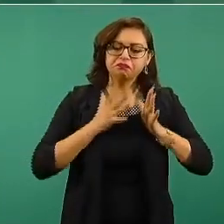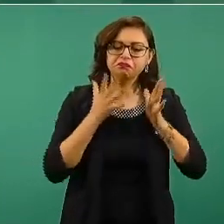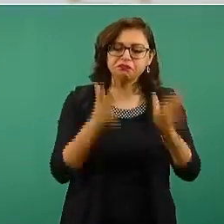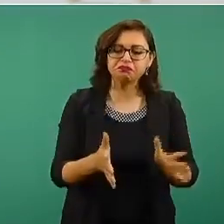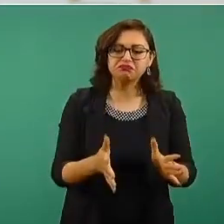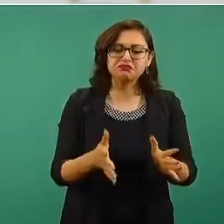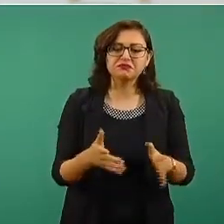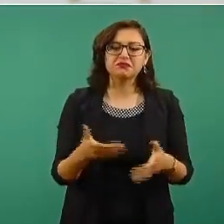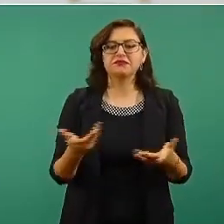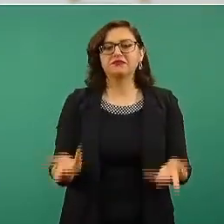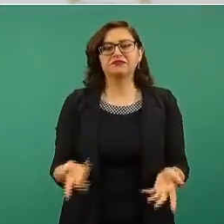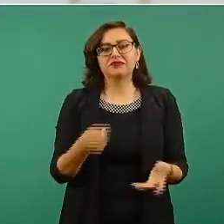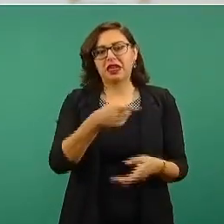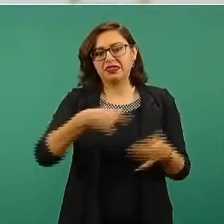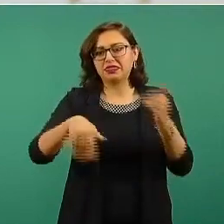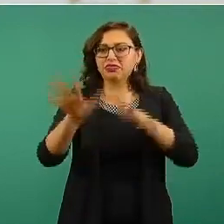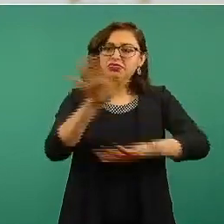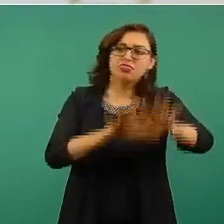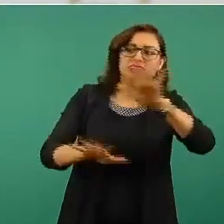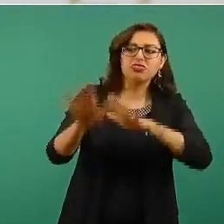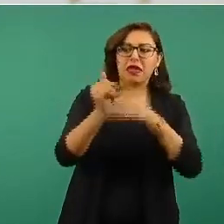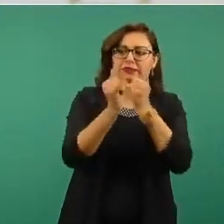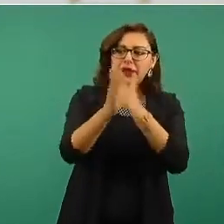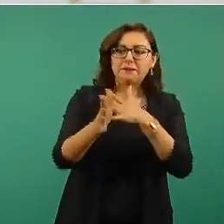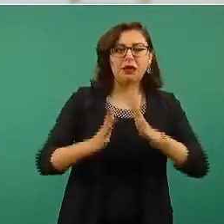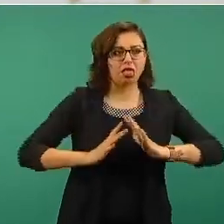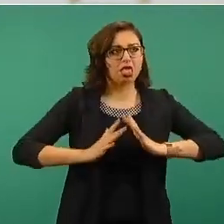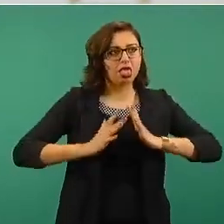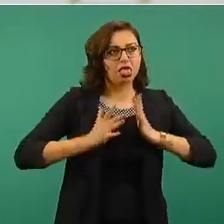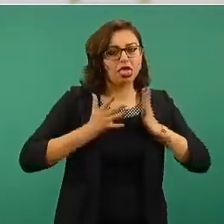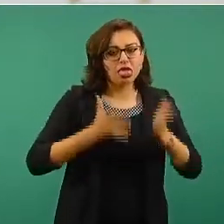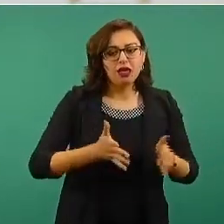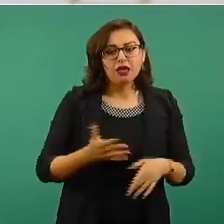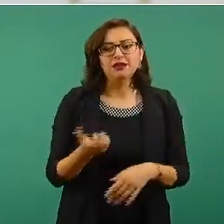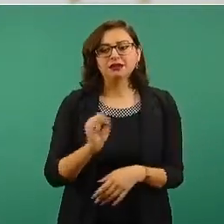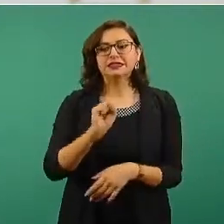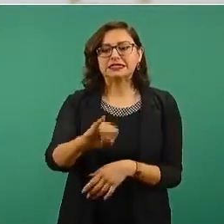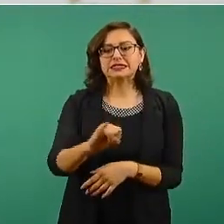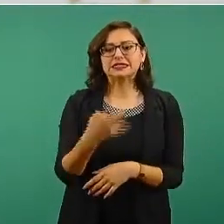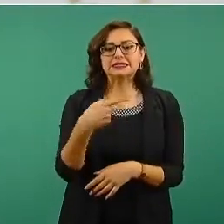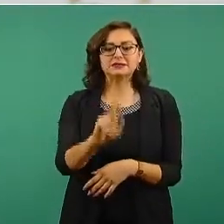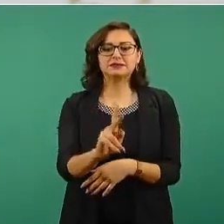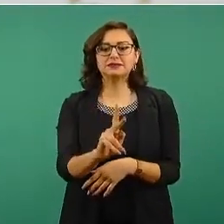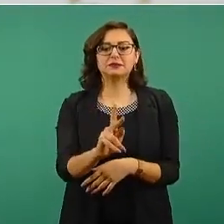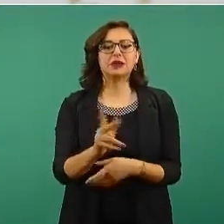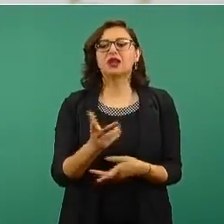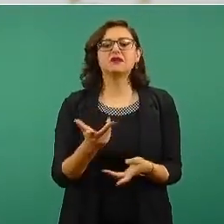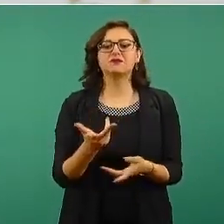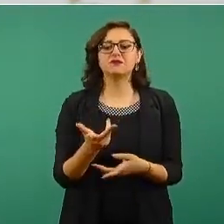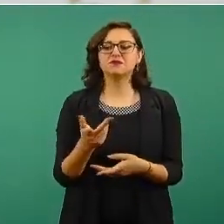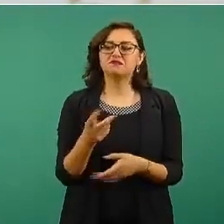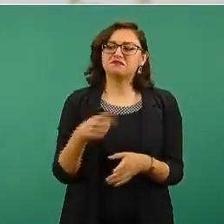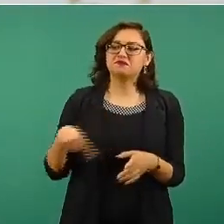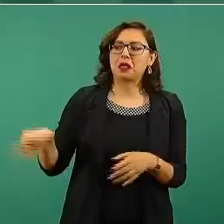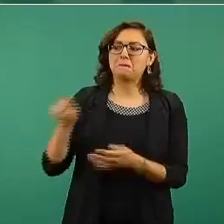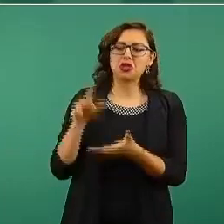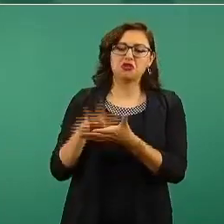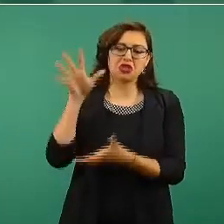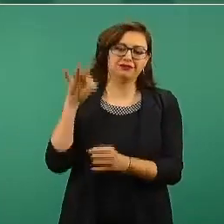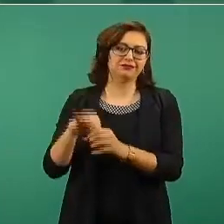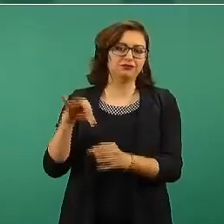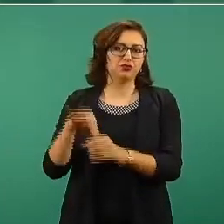en el garlito, en la manipulación, pero no fue eso.